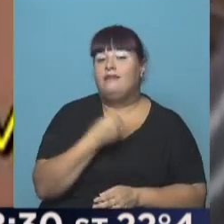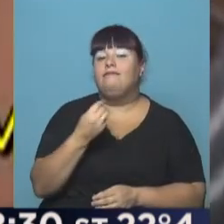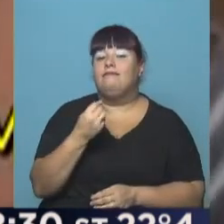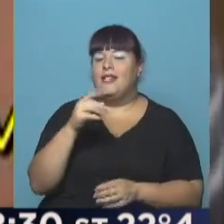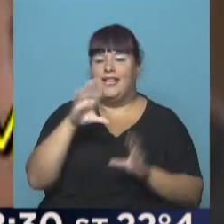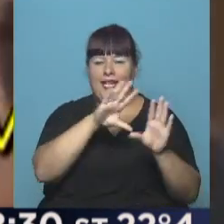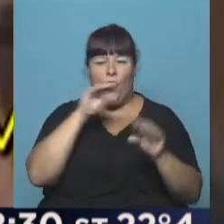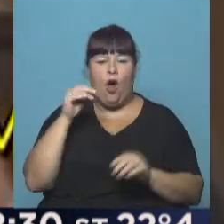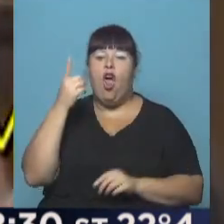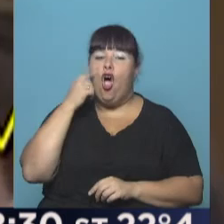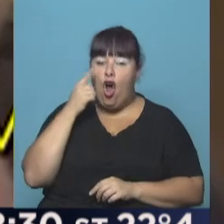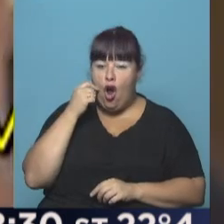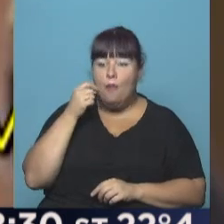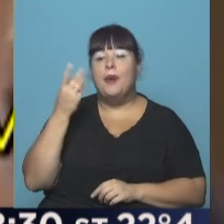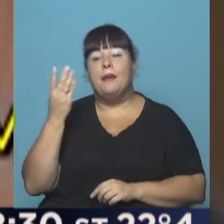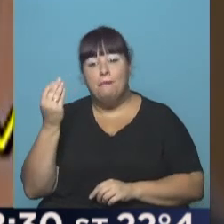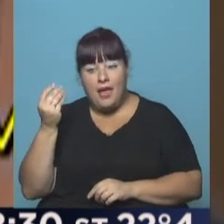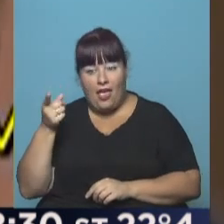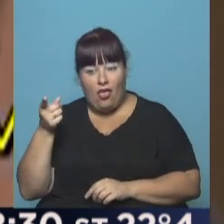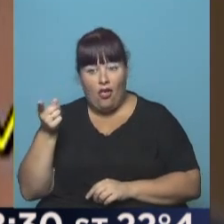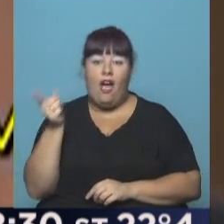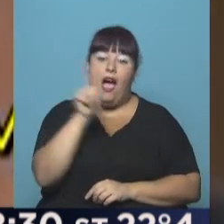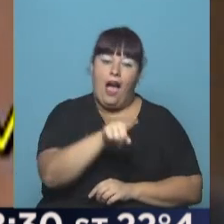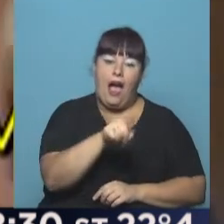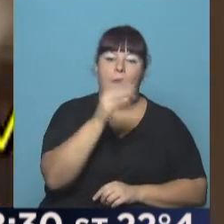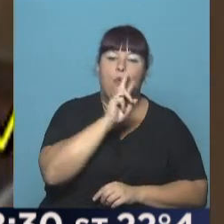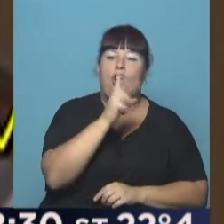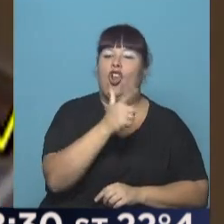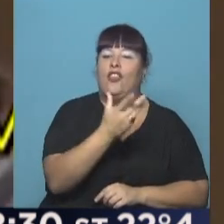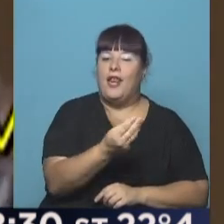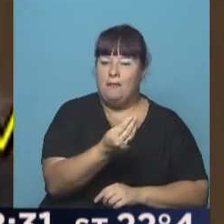espejo del miedo del hombre a la mujer sin miedo.